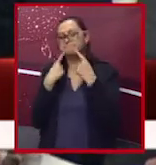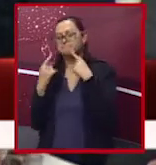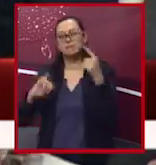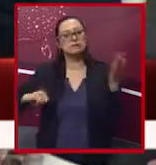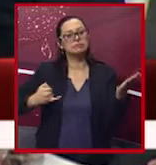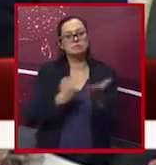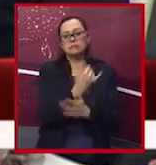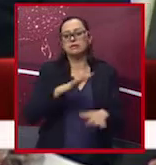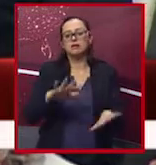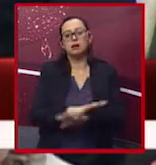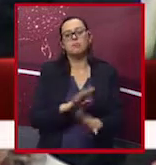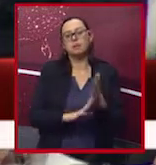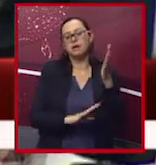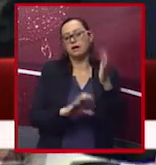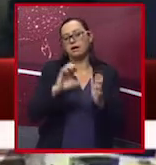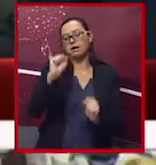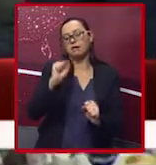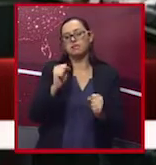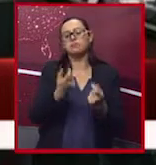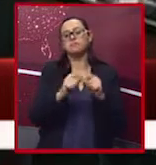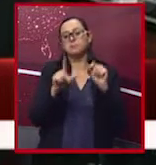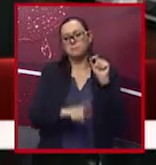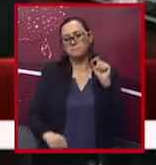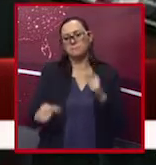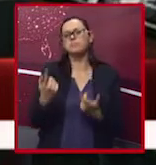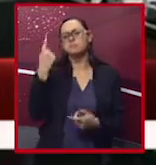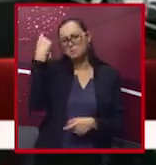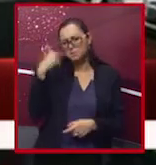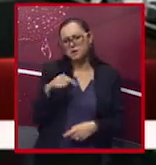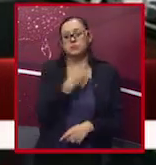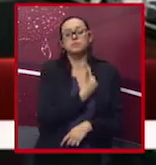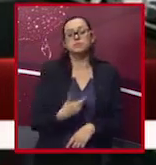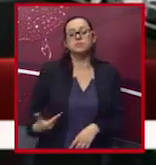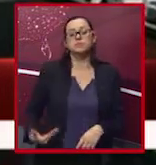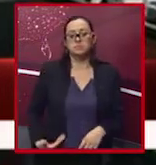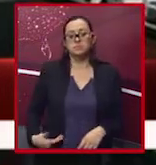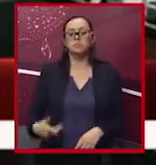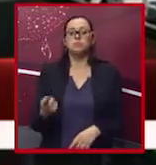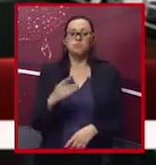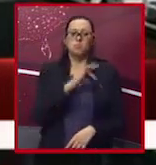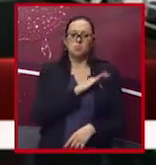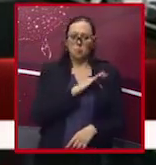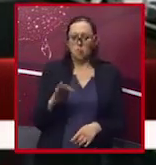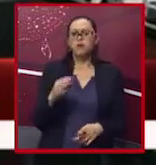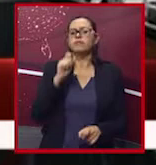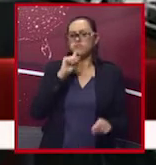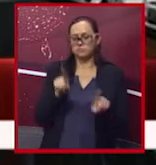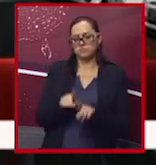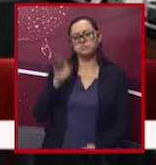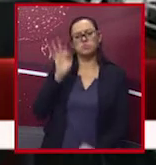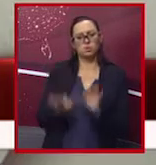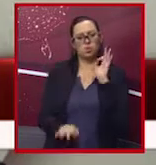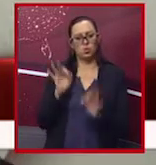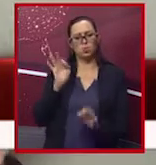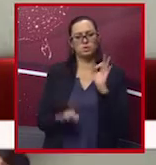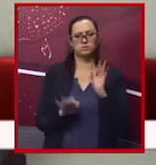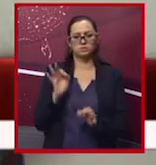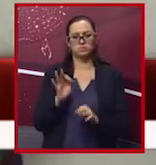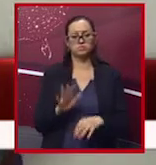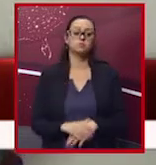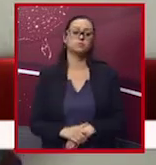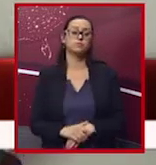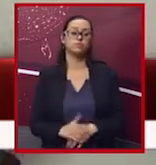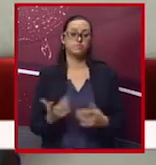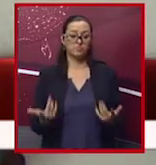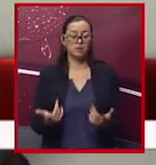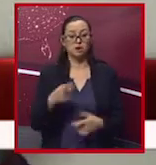modifique la Carta Magna, entre otras cosas, para permitir que el presidente de la República pueda ser sometido a juicio político. Tras su aprobación en la